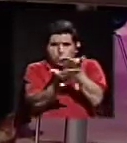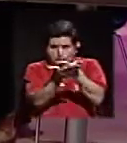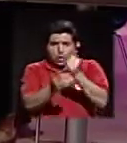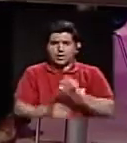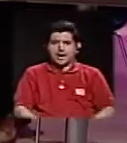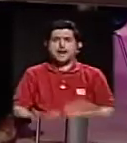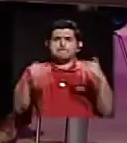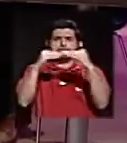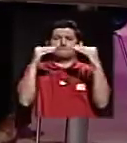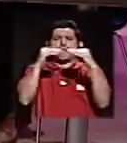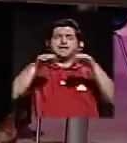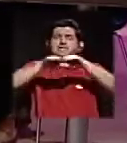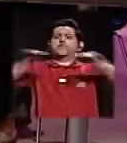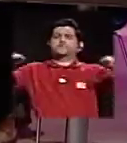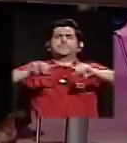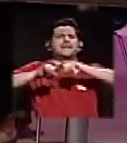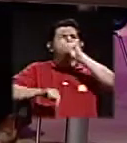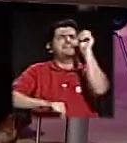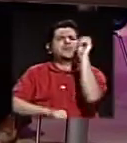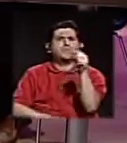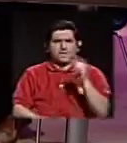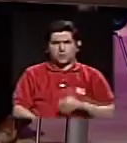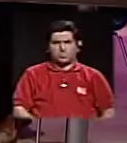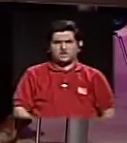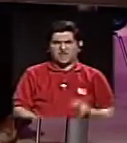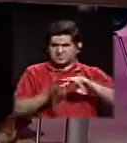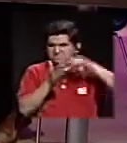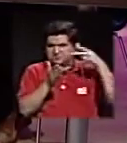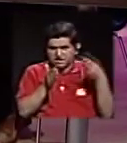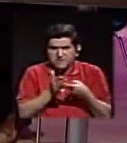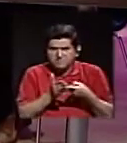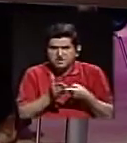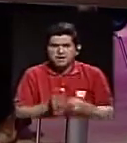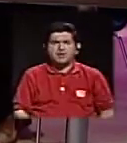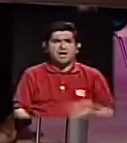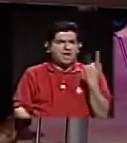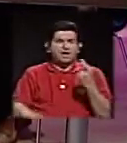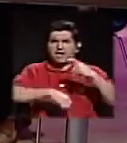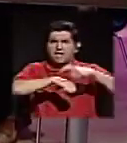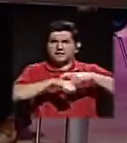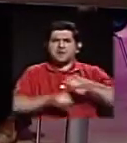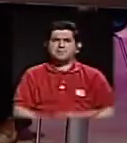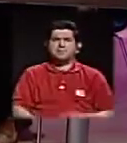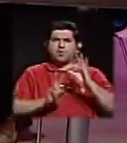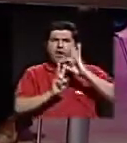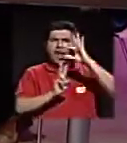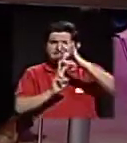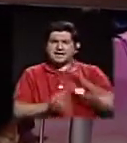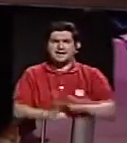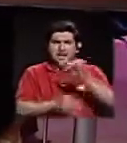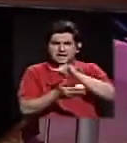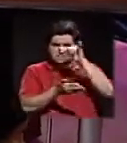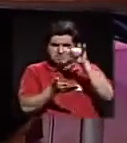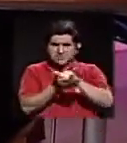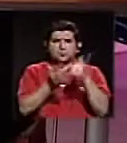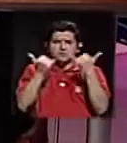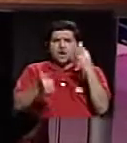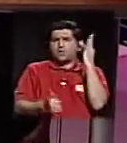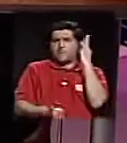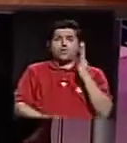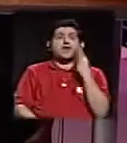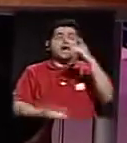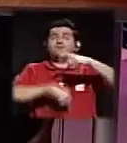paridad horizontal pero preguntan si entonces no significa que entonces en cada pedido hay que alternar si san jose en encabezado ahora una